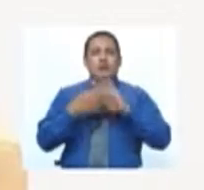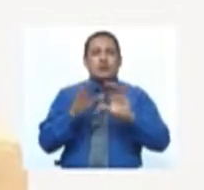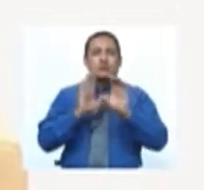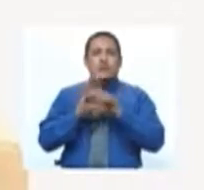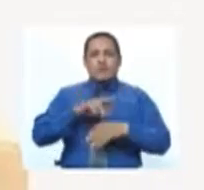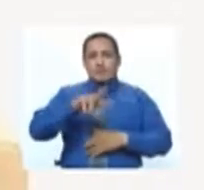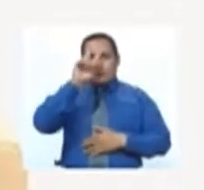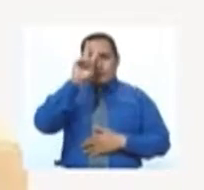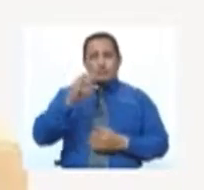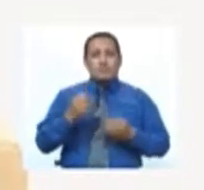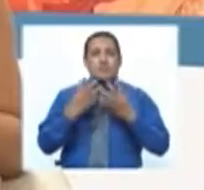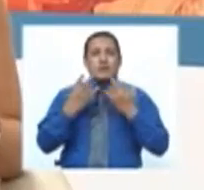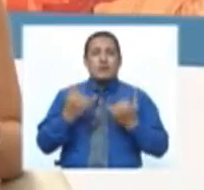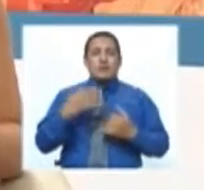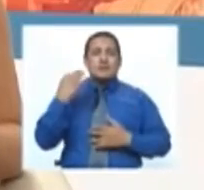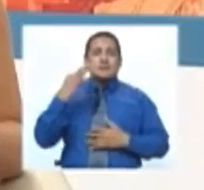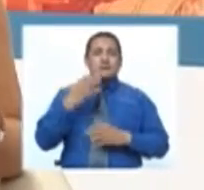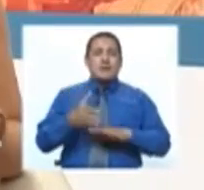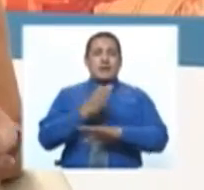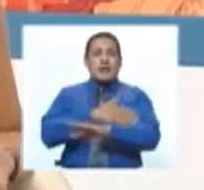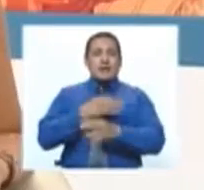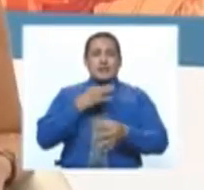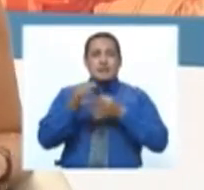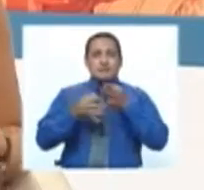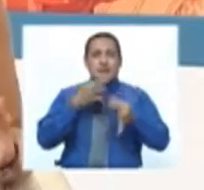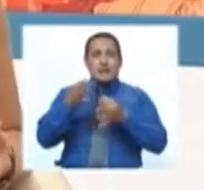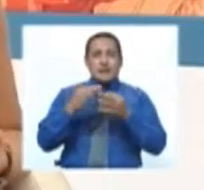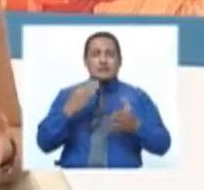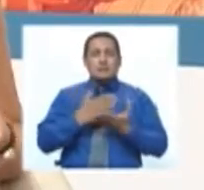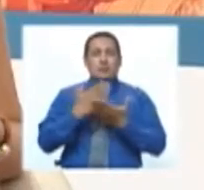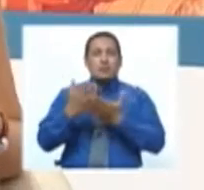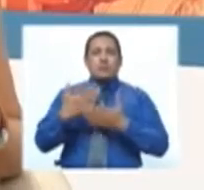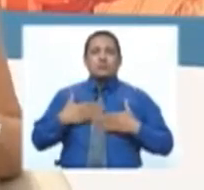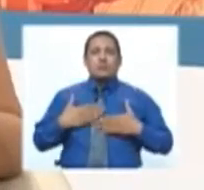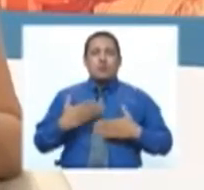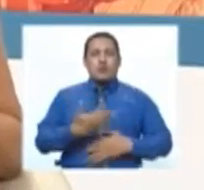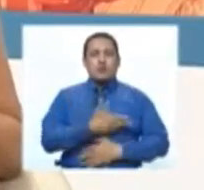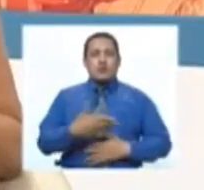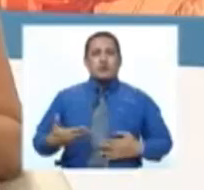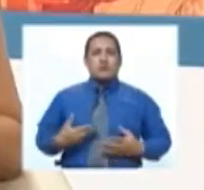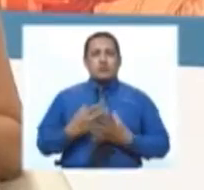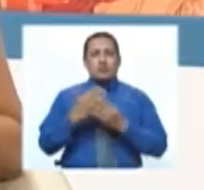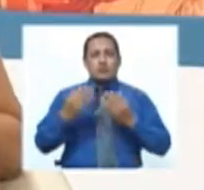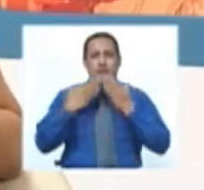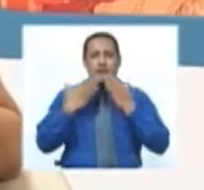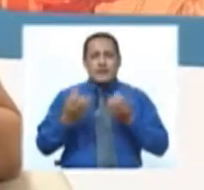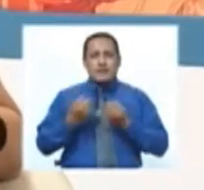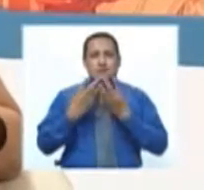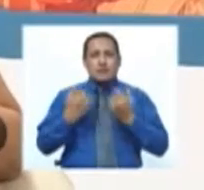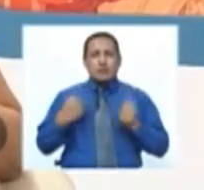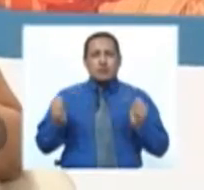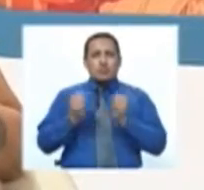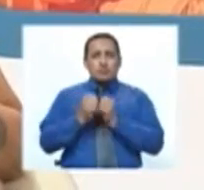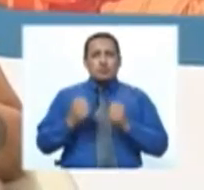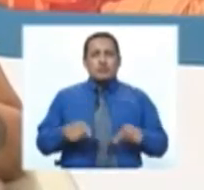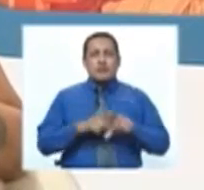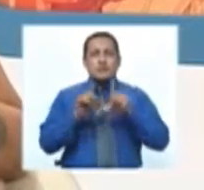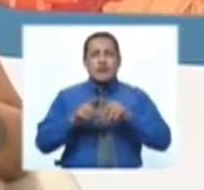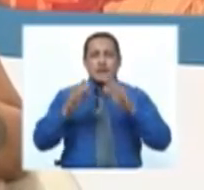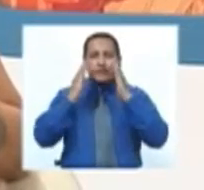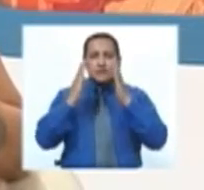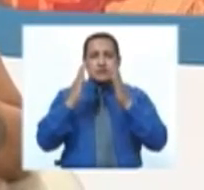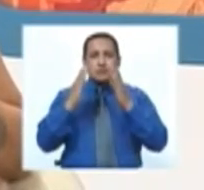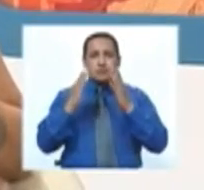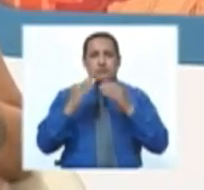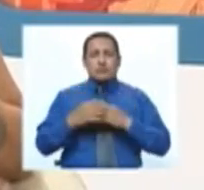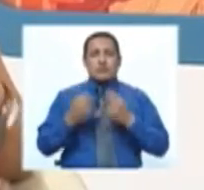tiene el Perú. Bueno, y siempre siendo parte, ¿no?, de los bienes estatales. Muchísimas gracias por haber estado con nosotros, por habernos